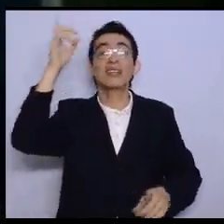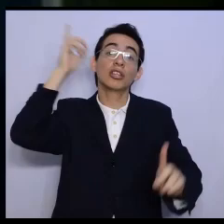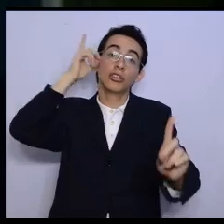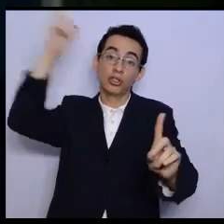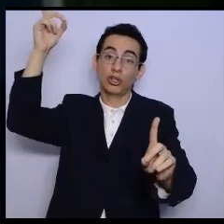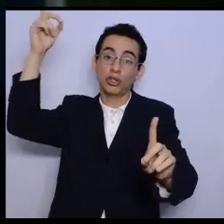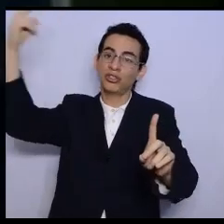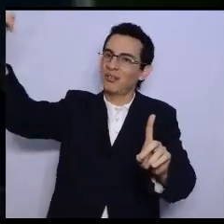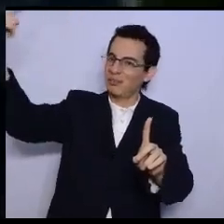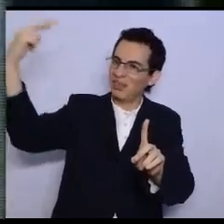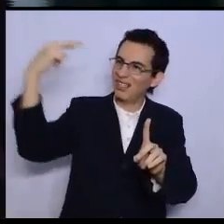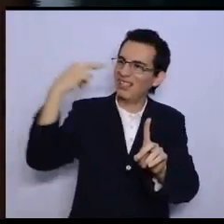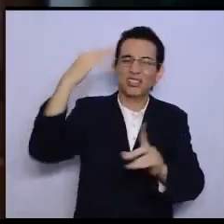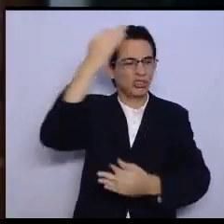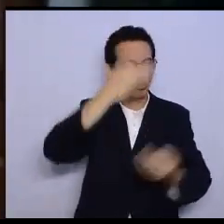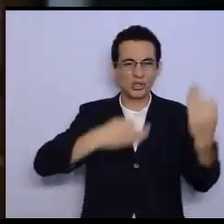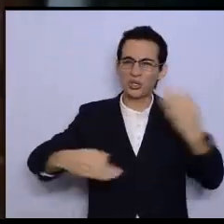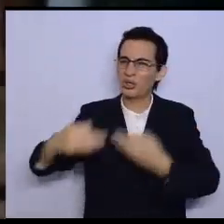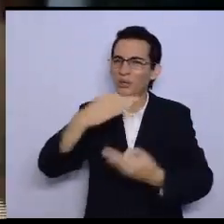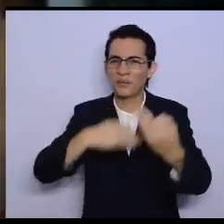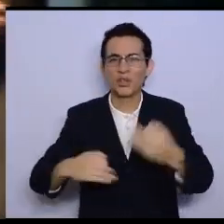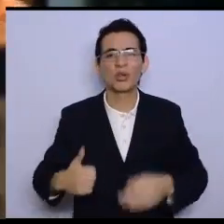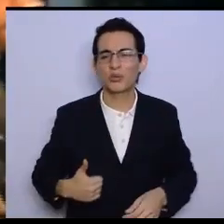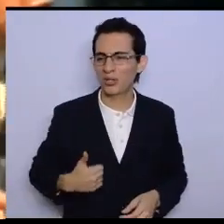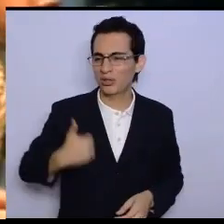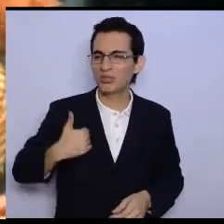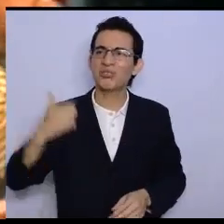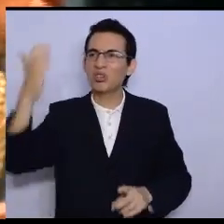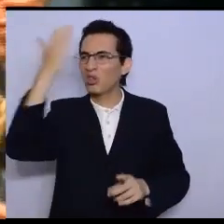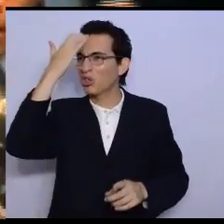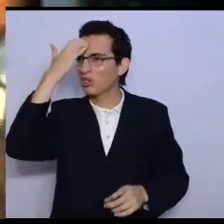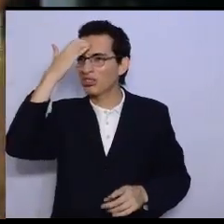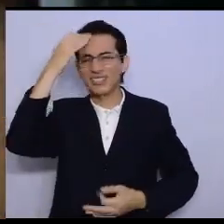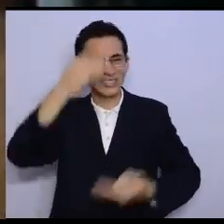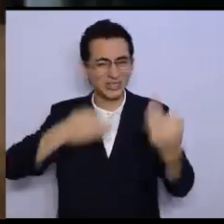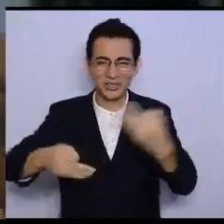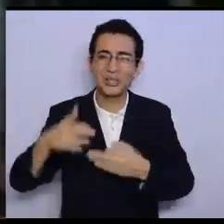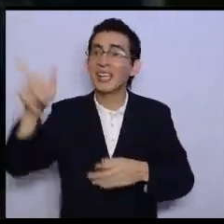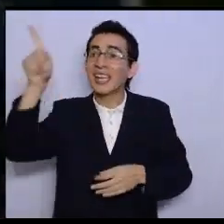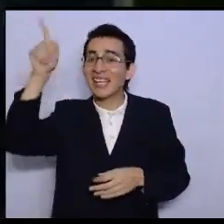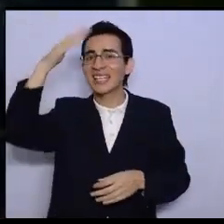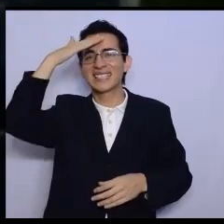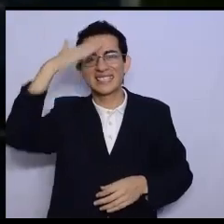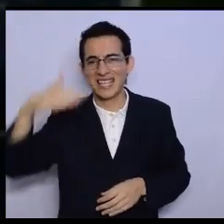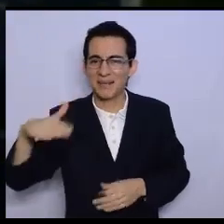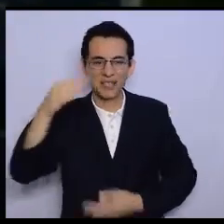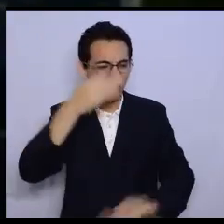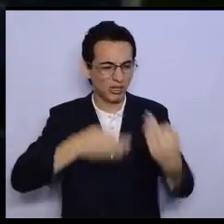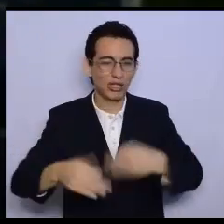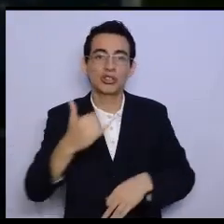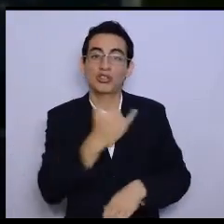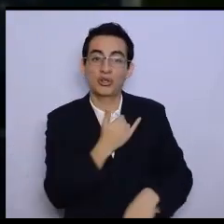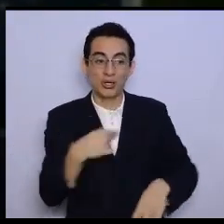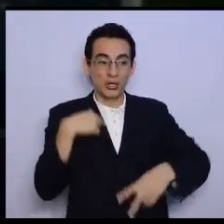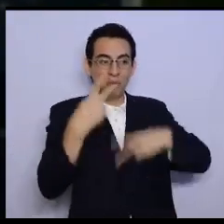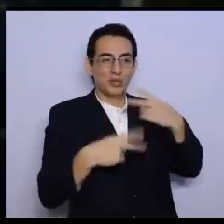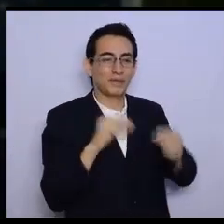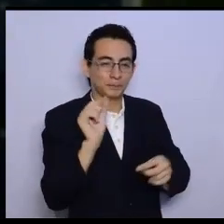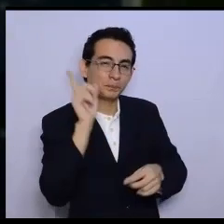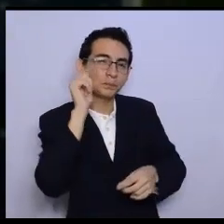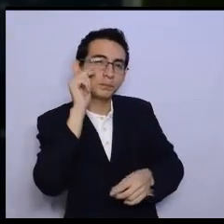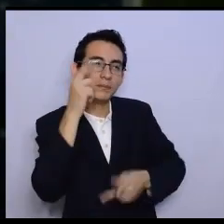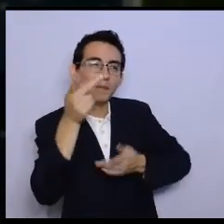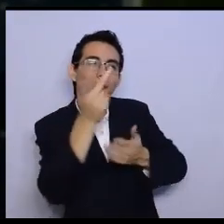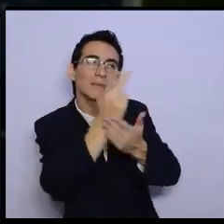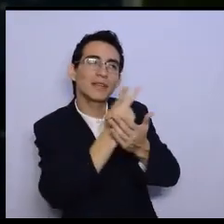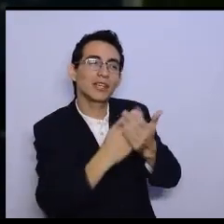está en todos lados, es todopoderoso, conoce todo, sabe todo antes de que yo lo diga, Él ya sabe lo que yo voy a decir. Antes de que